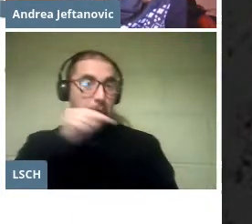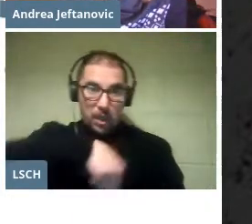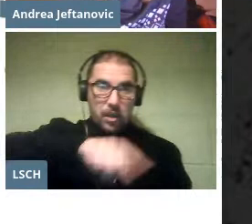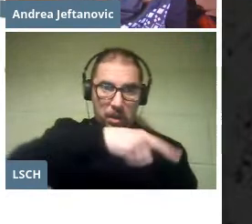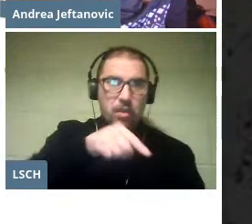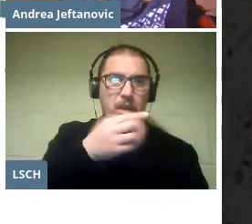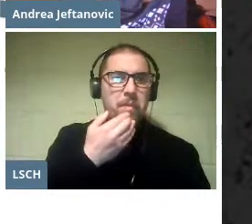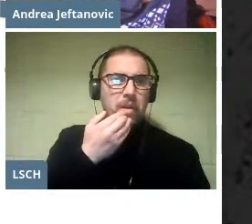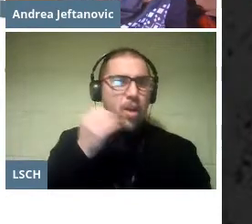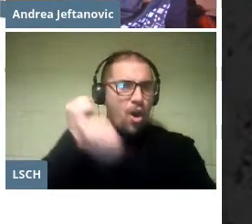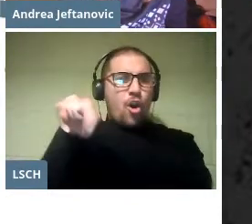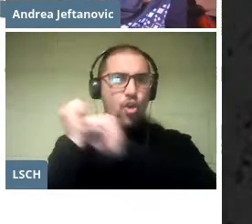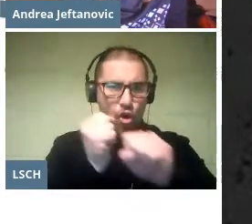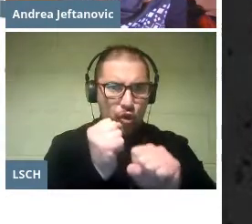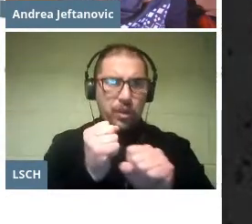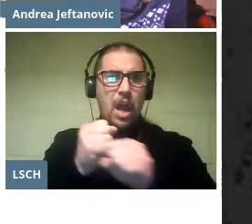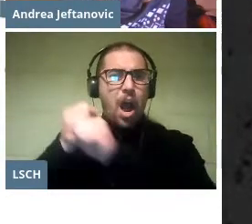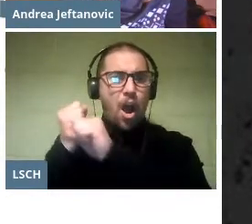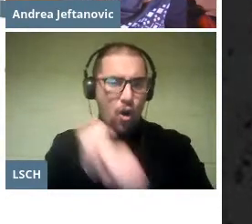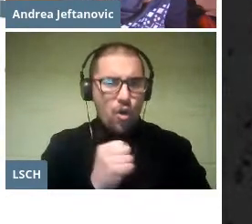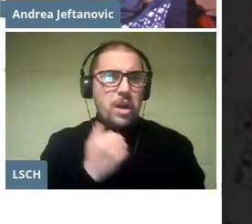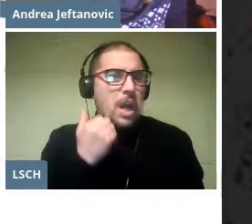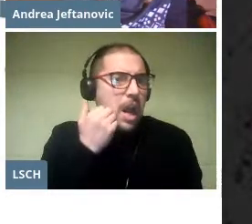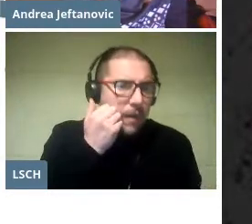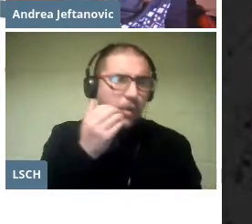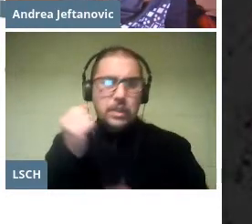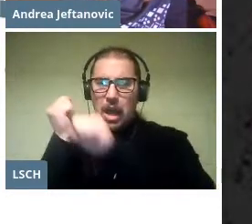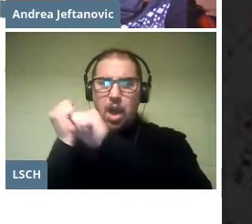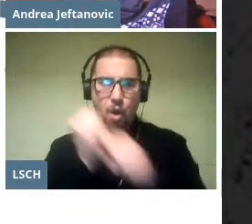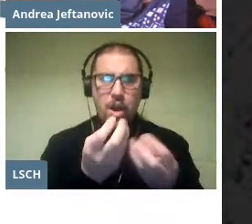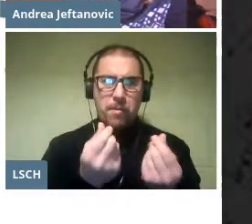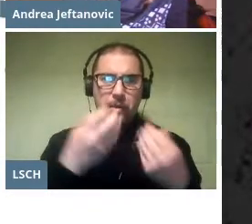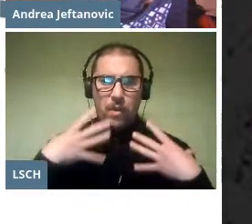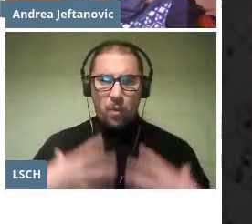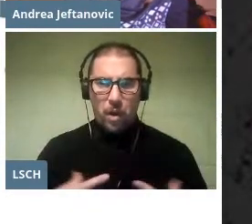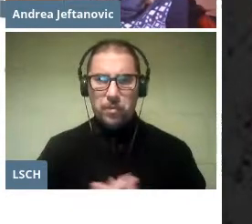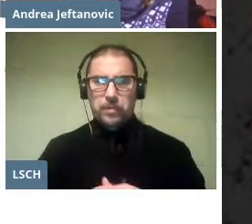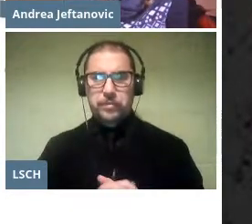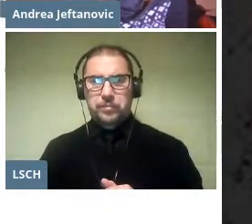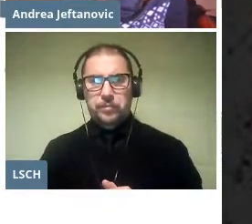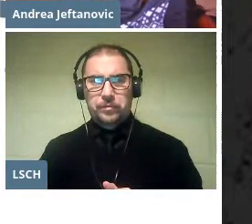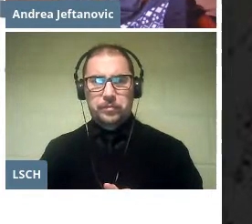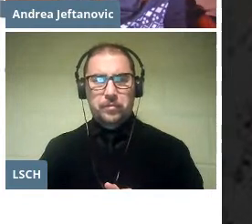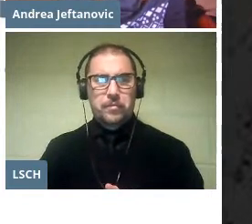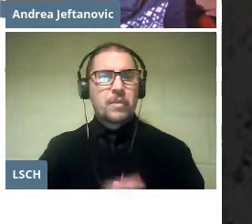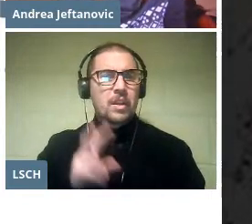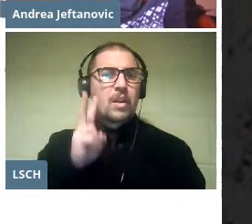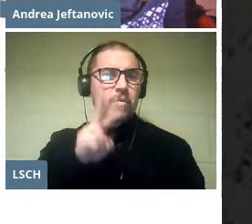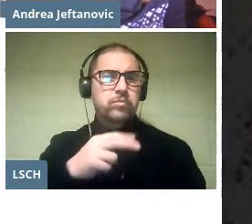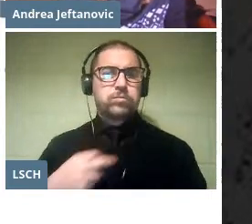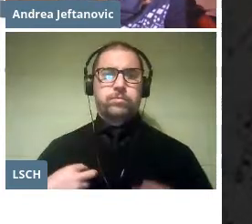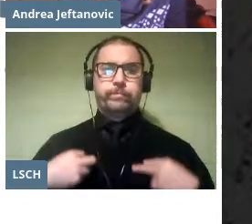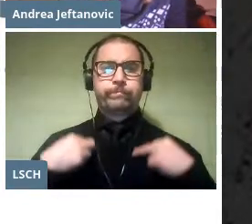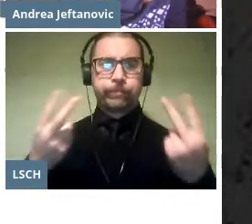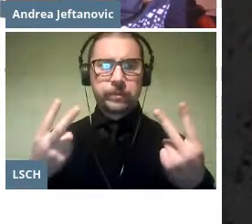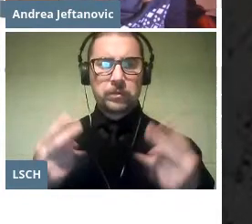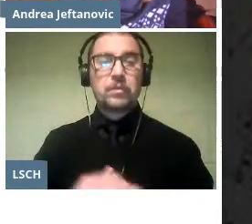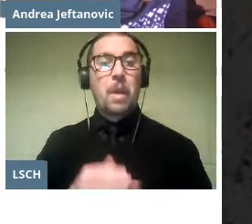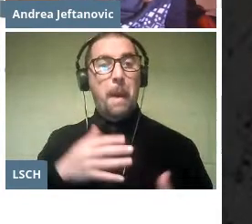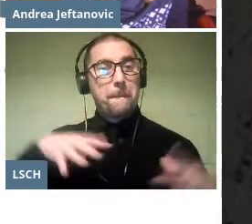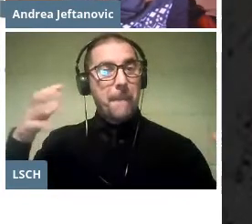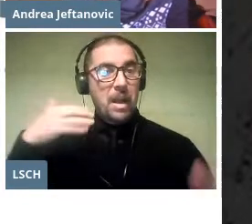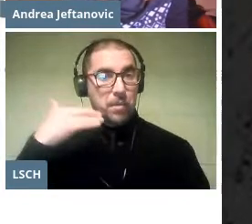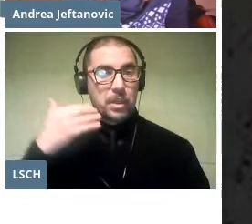recato y también de la mercantilización del cuerpo femenino con un ánimo festivo e insolente. Y lo más